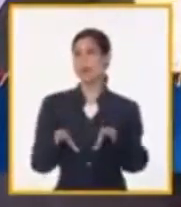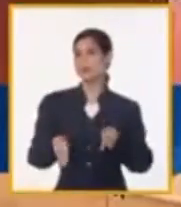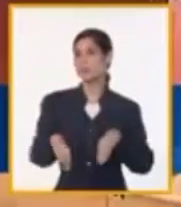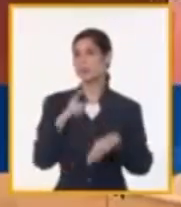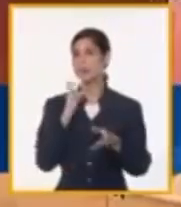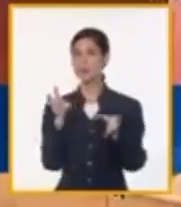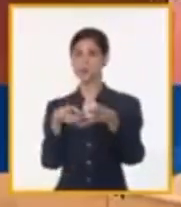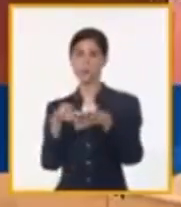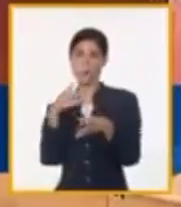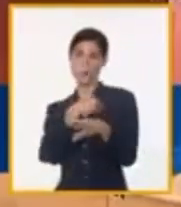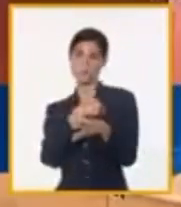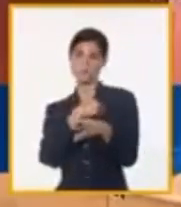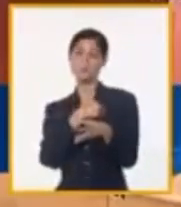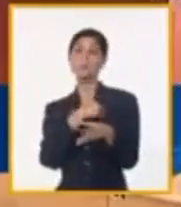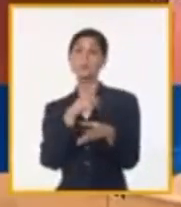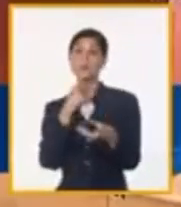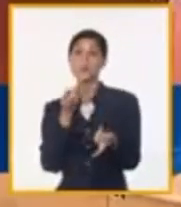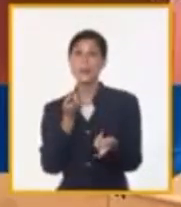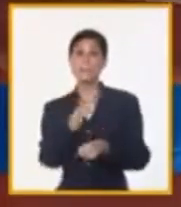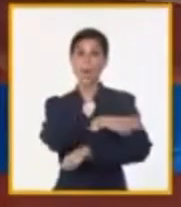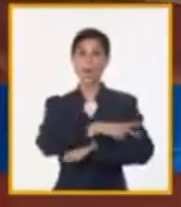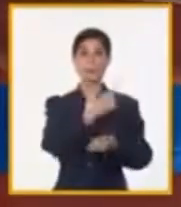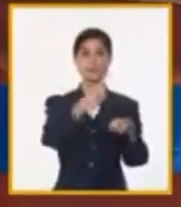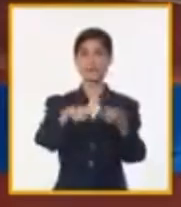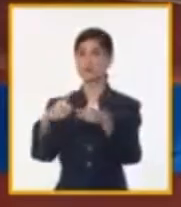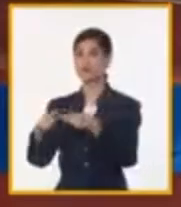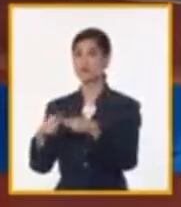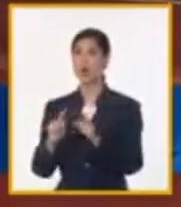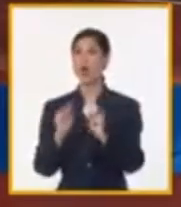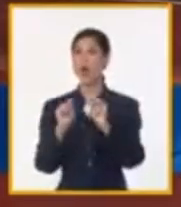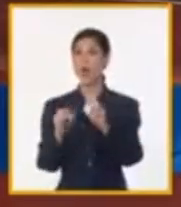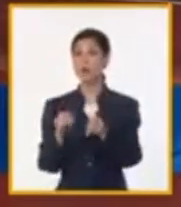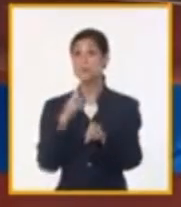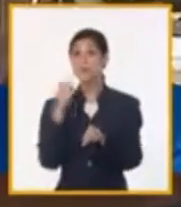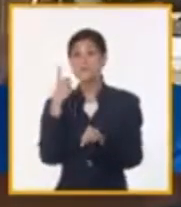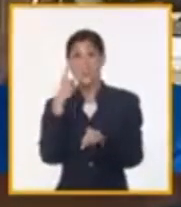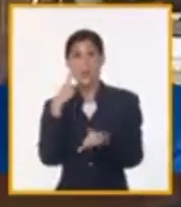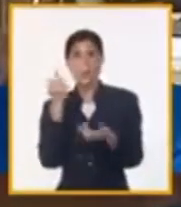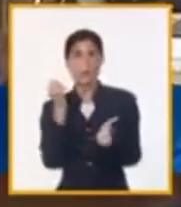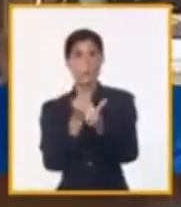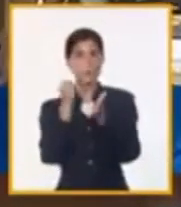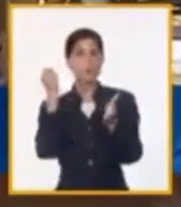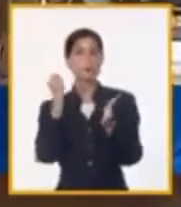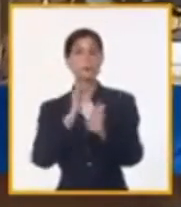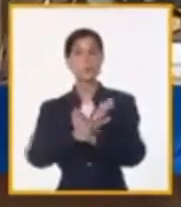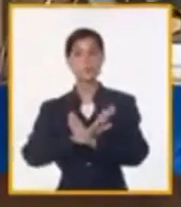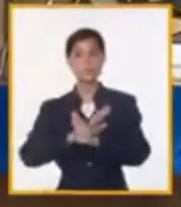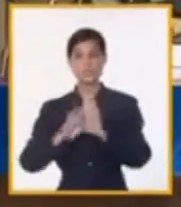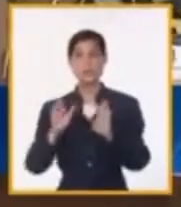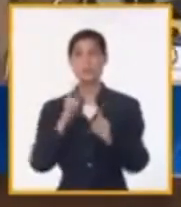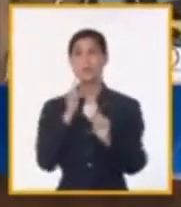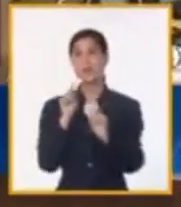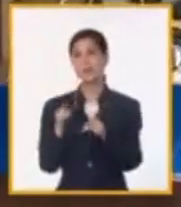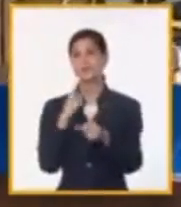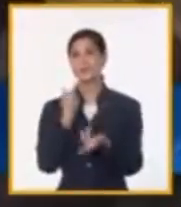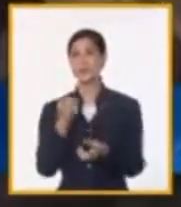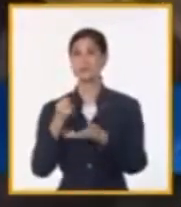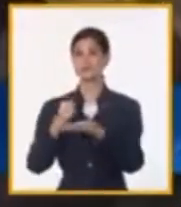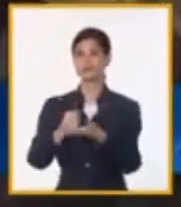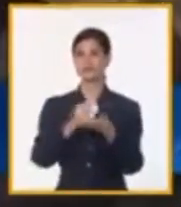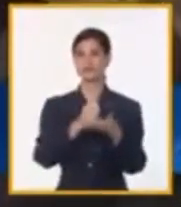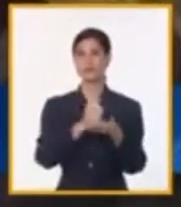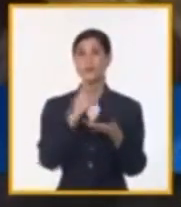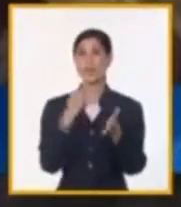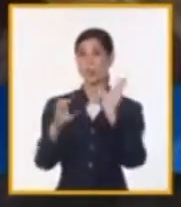país si la corte constitucional confirma el trámite en dos debates en el legislativo Además del oficialismo apoy en la reforma constitucional